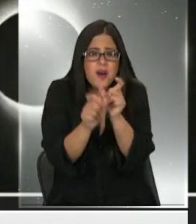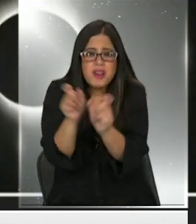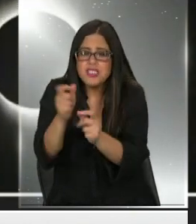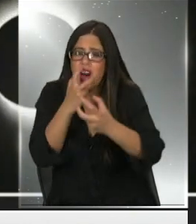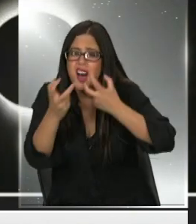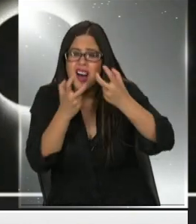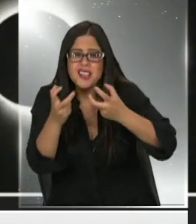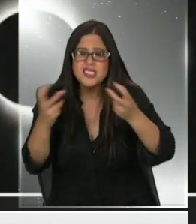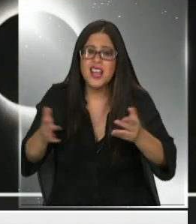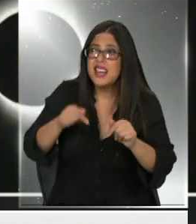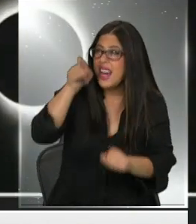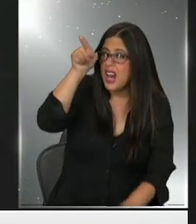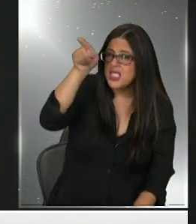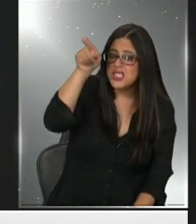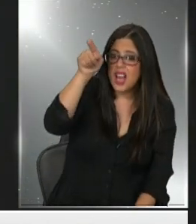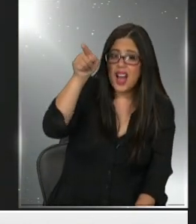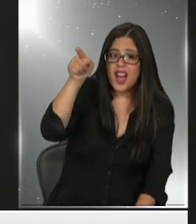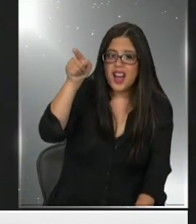¡Wow! Allá.